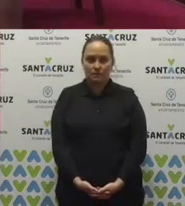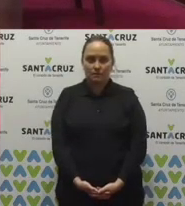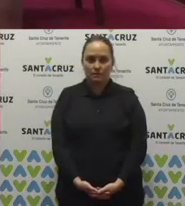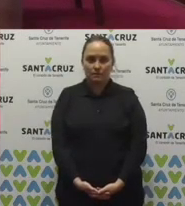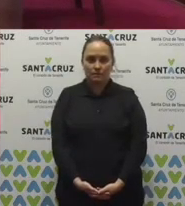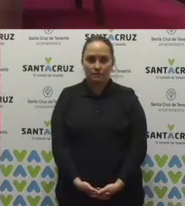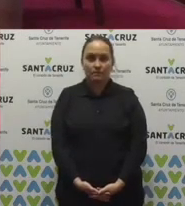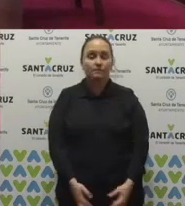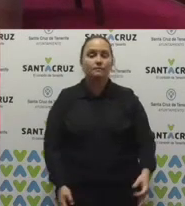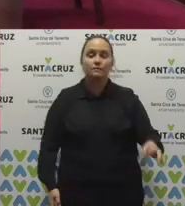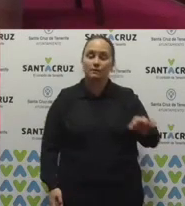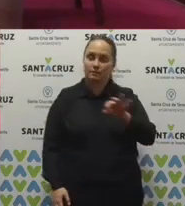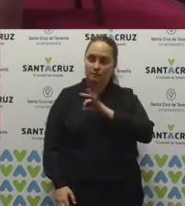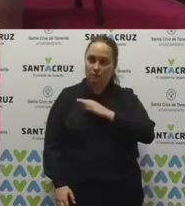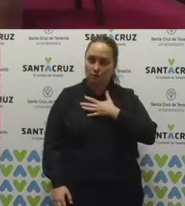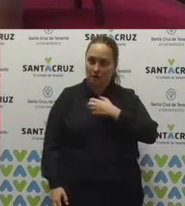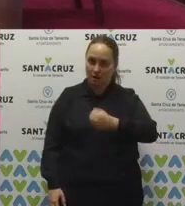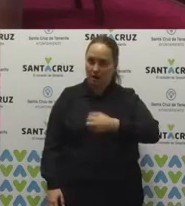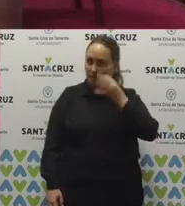señora alcaldesa